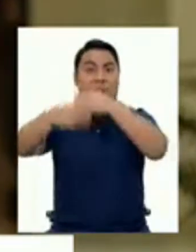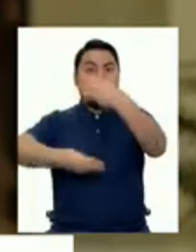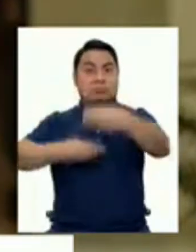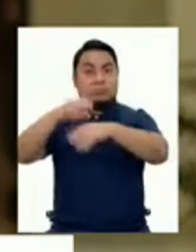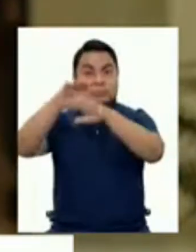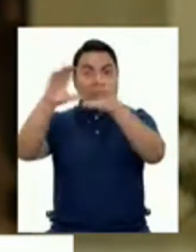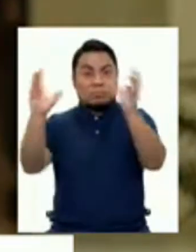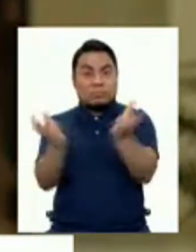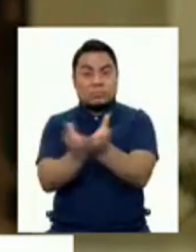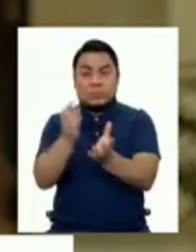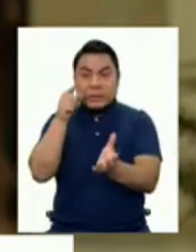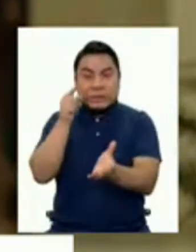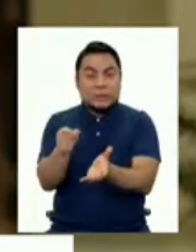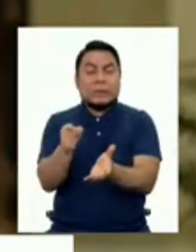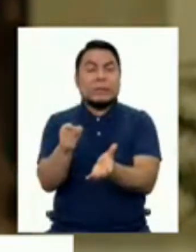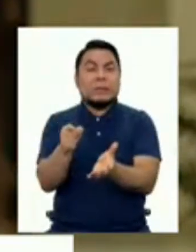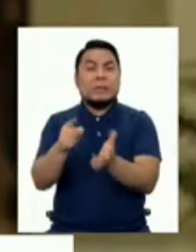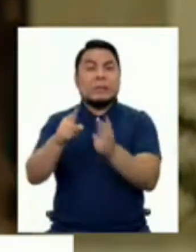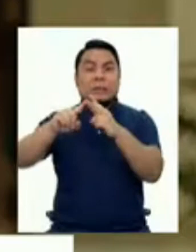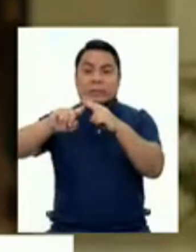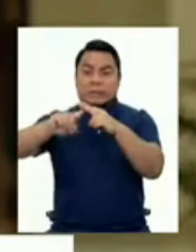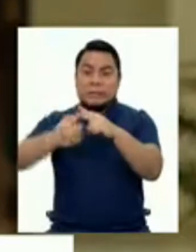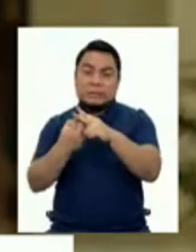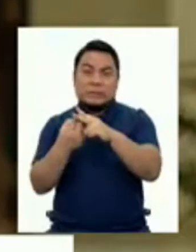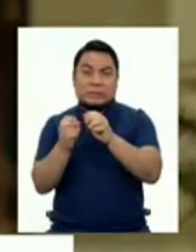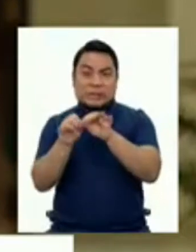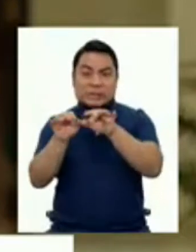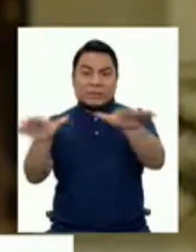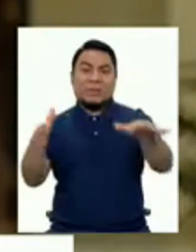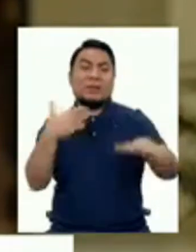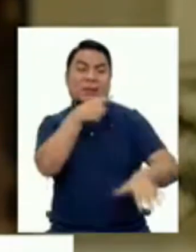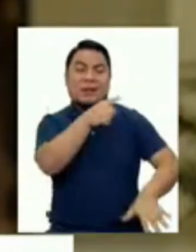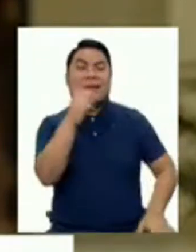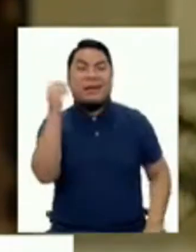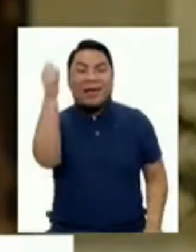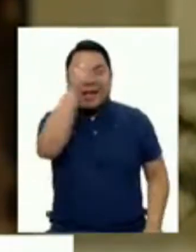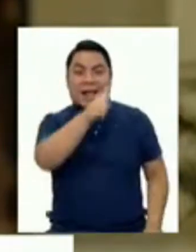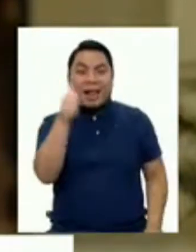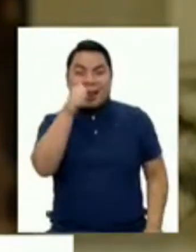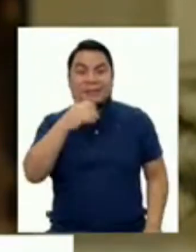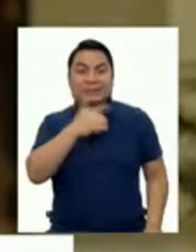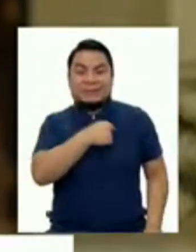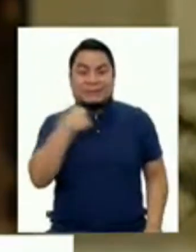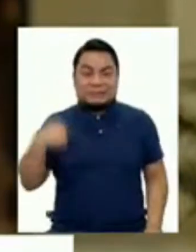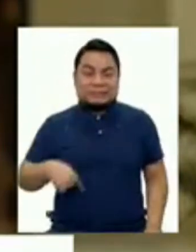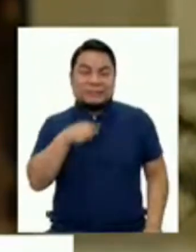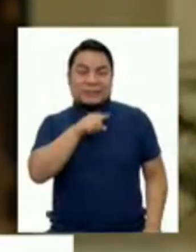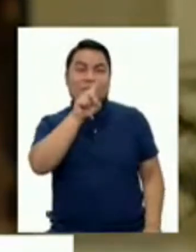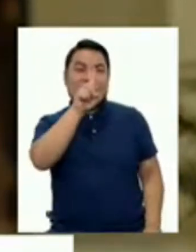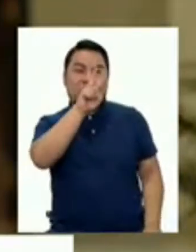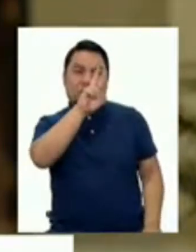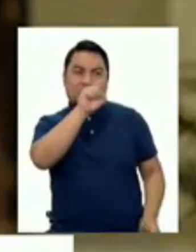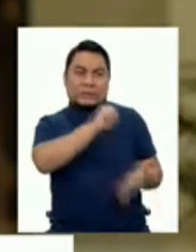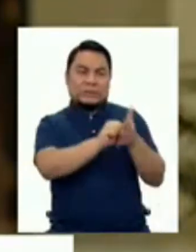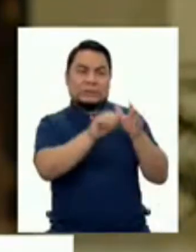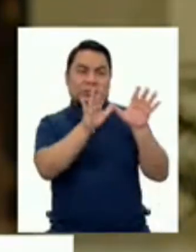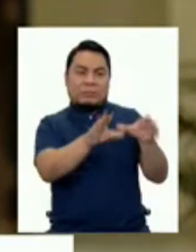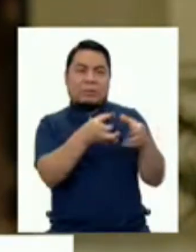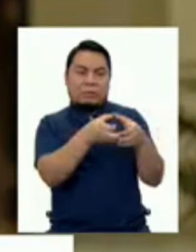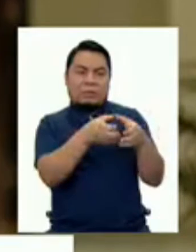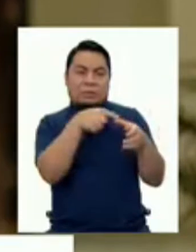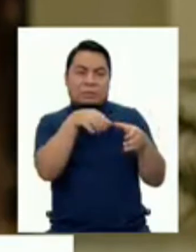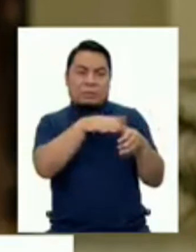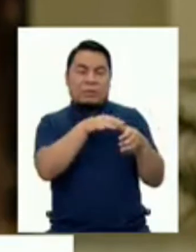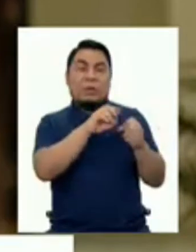el epicentro de la pandemia primero fue en Asia. Estuvo 1 mes, 2 meses en Asia. Y luego